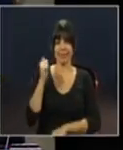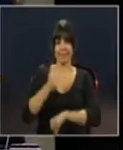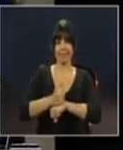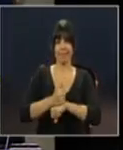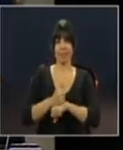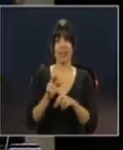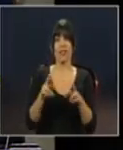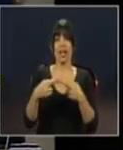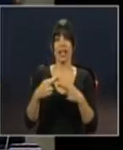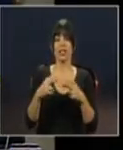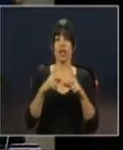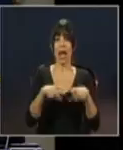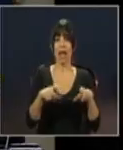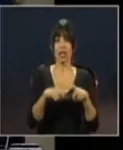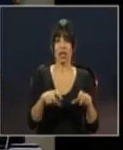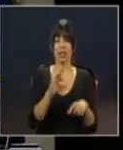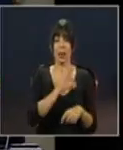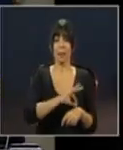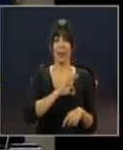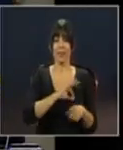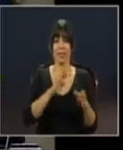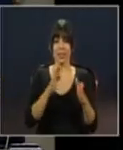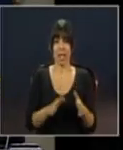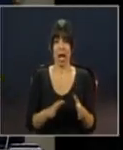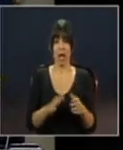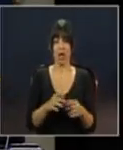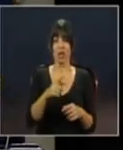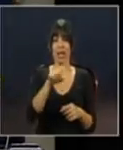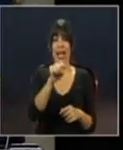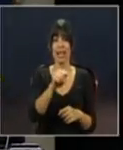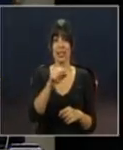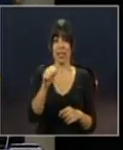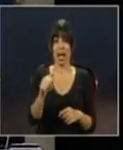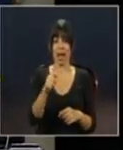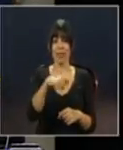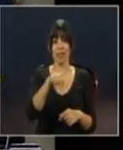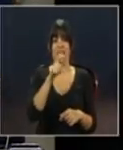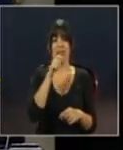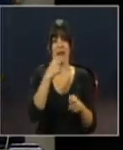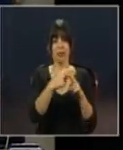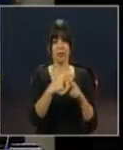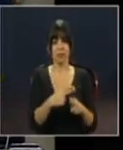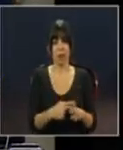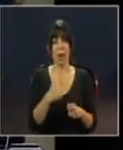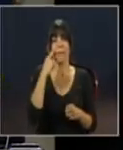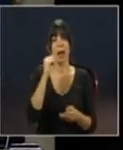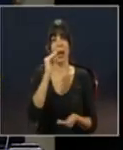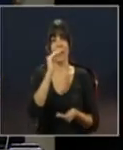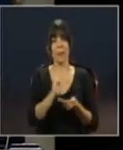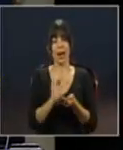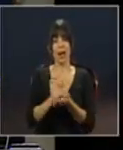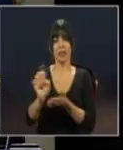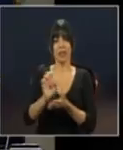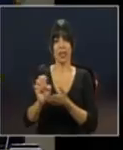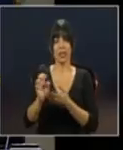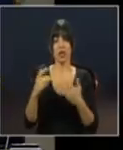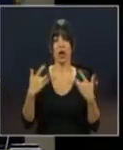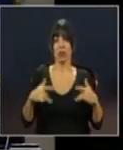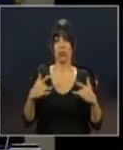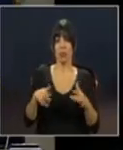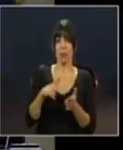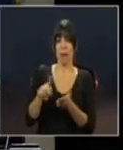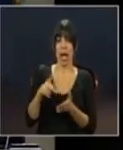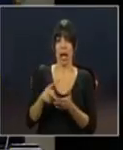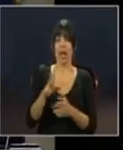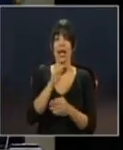registro de accionistas y beneficiarios finales de sociedades anónimas para reducir la evasión, la ilusión y la legitimación